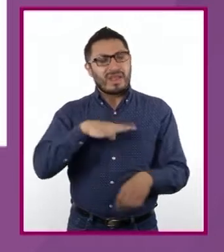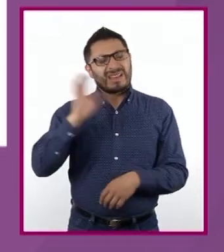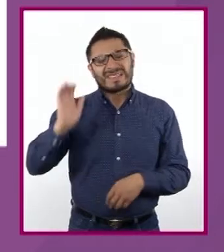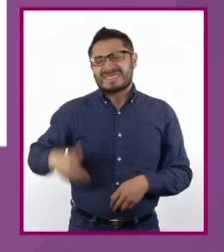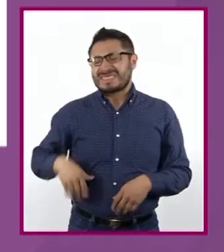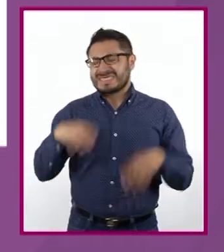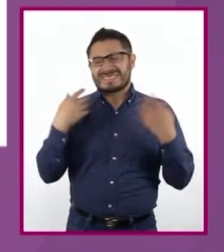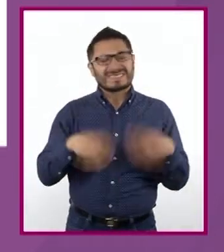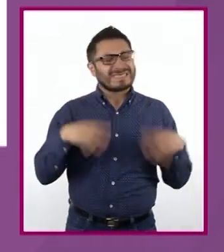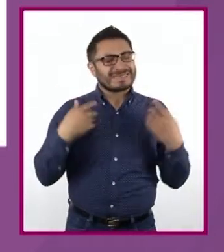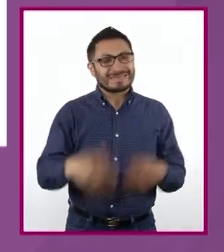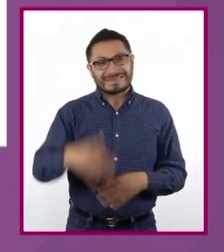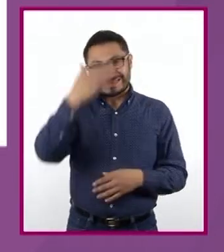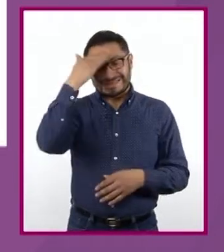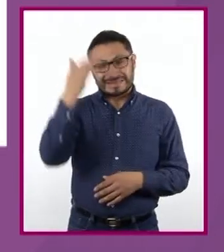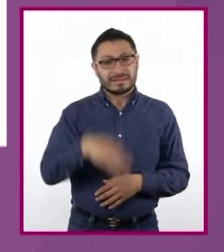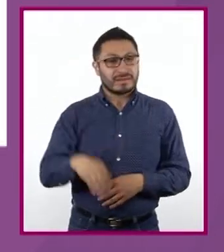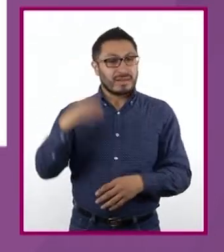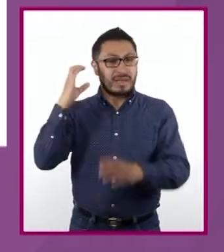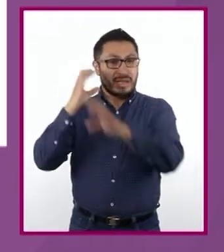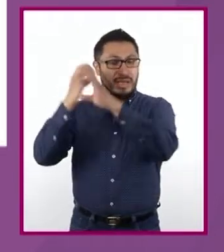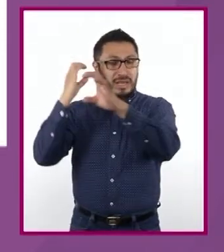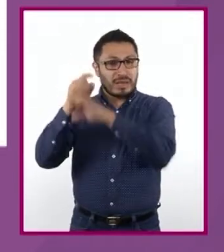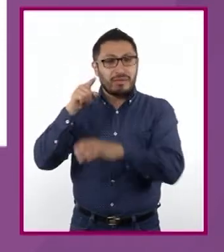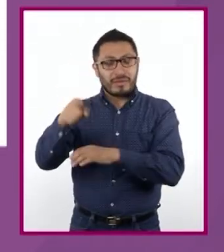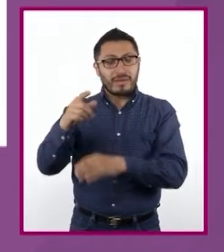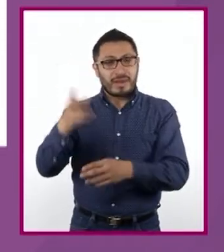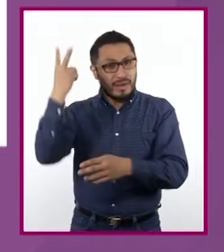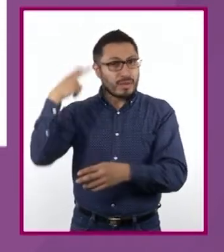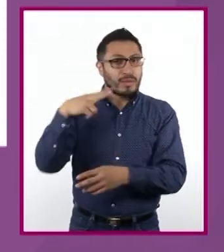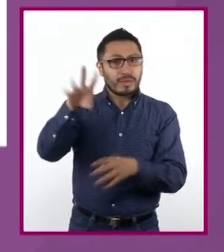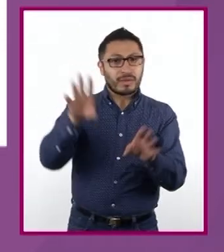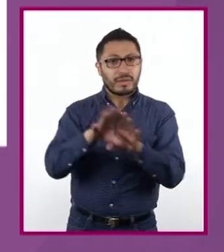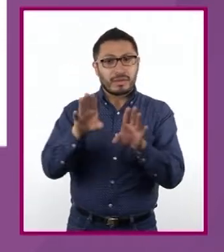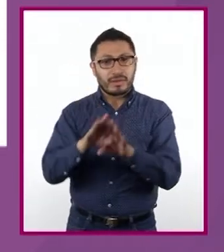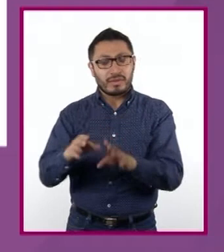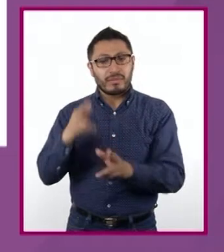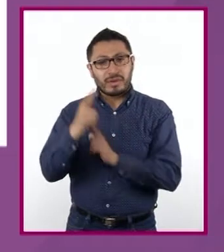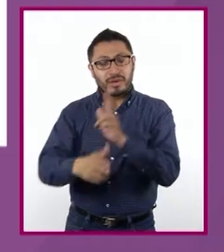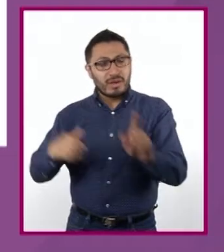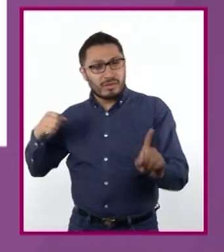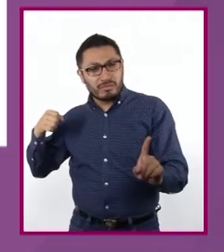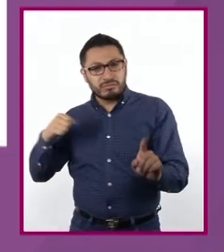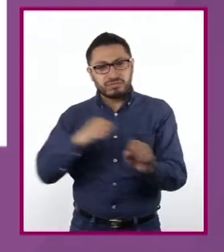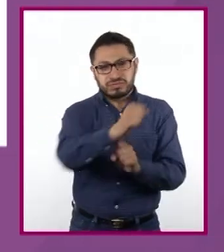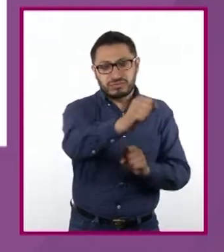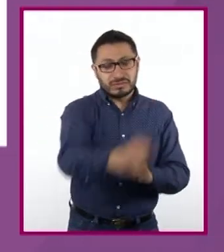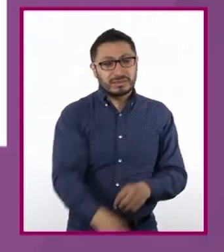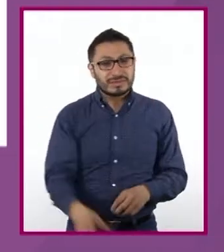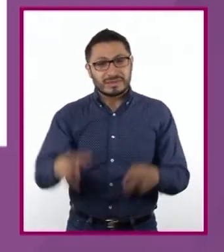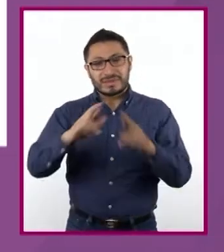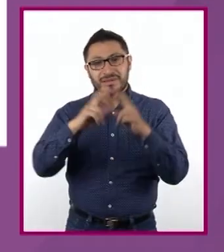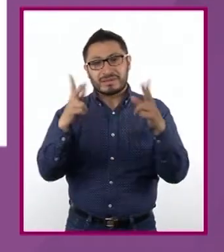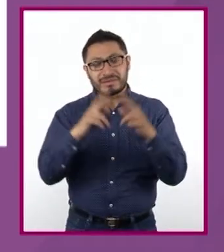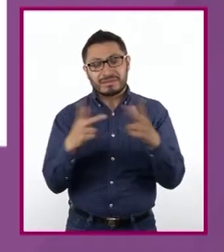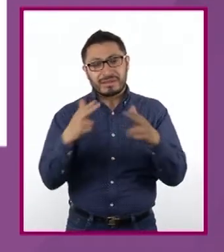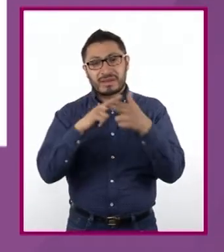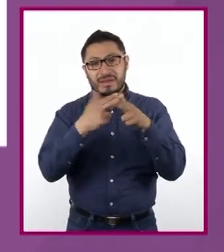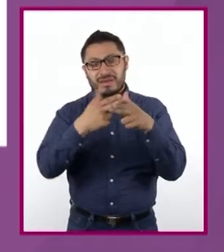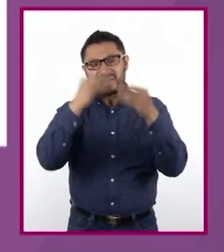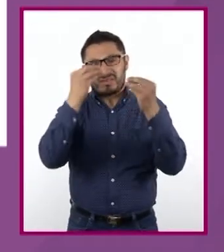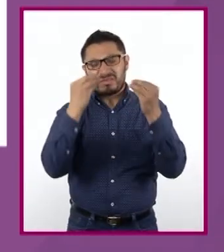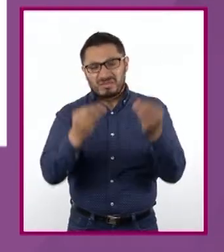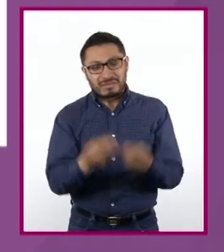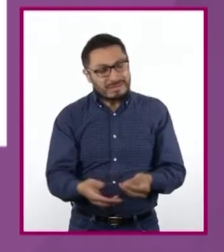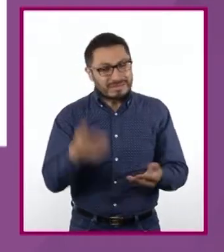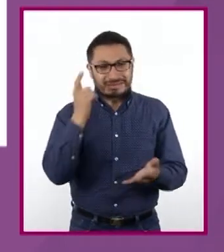accidente. El autobús en el que viajaba fue arrollado por un tranvía. Sufrió fractura de varios huesos y